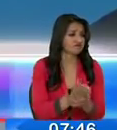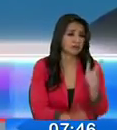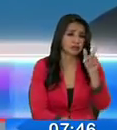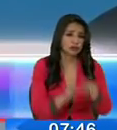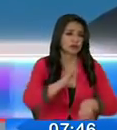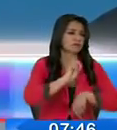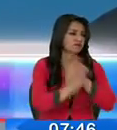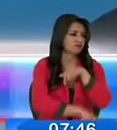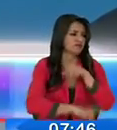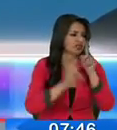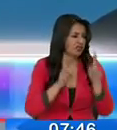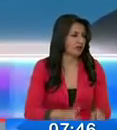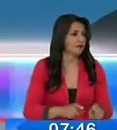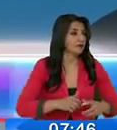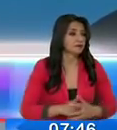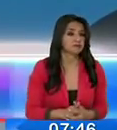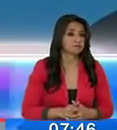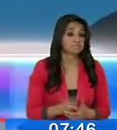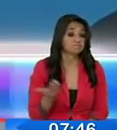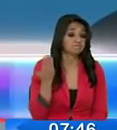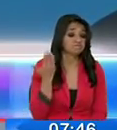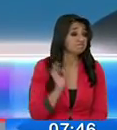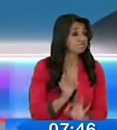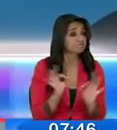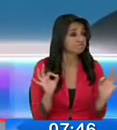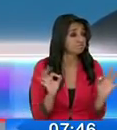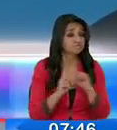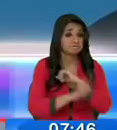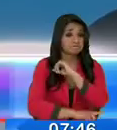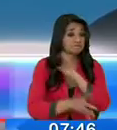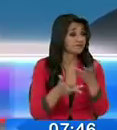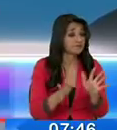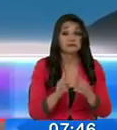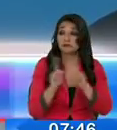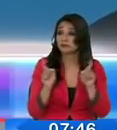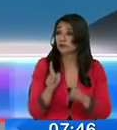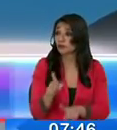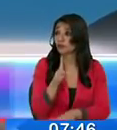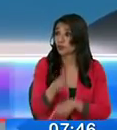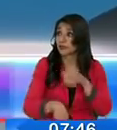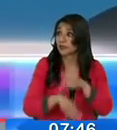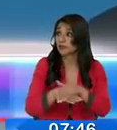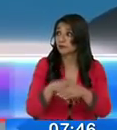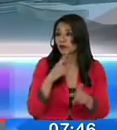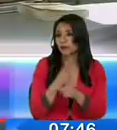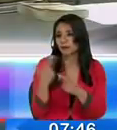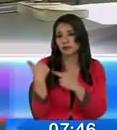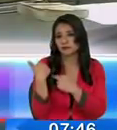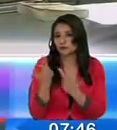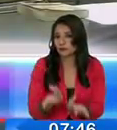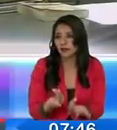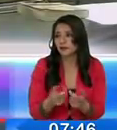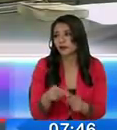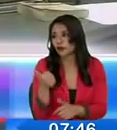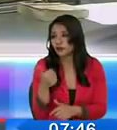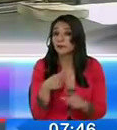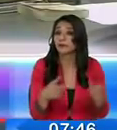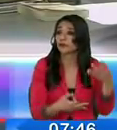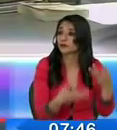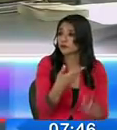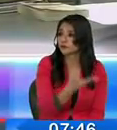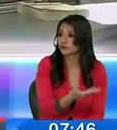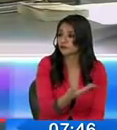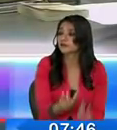verticalidad, porque no se lo hizo en su momento, no olvidemos que... Pero ustedes tienen sus límites, hacen los informes, desde luego, investigan. Así es. ¿Y la justicia?